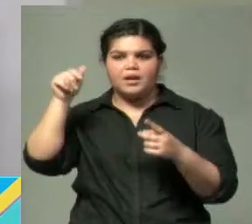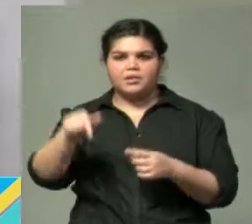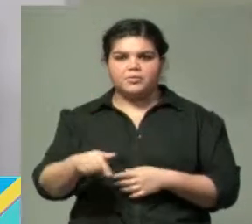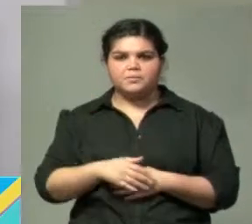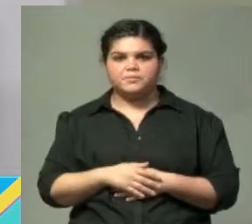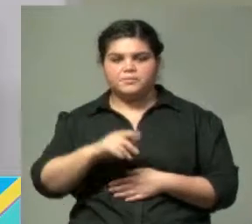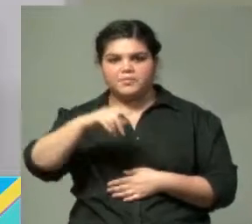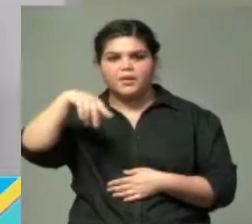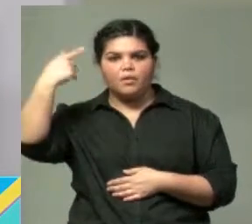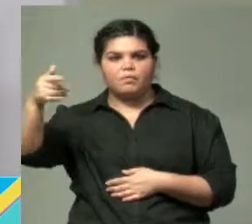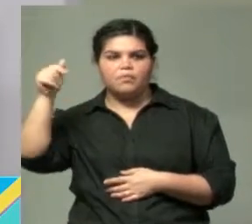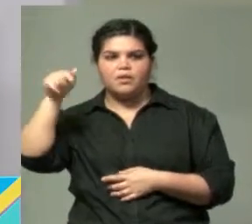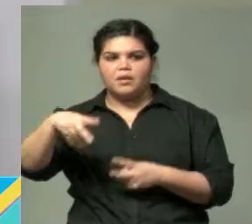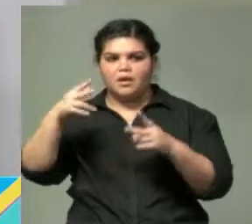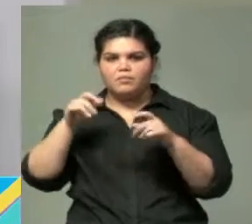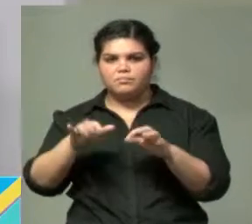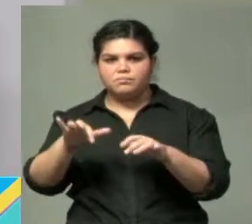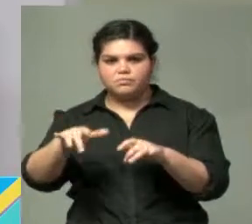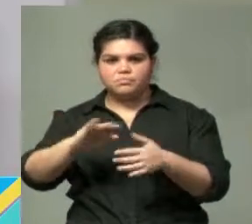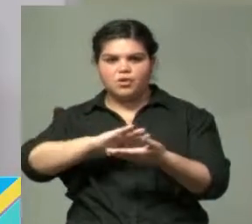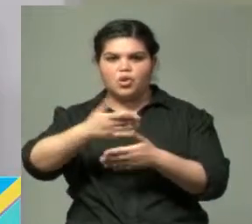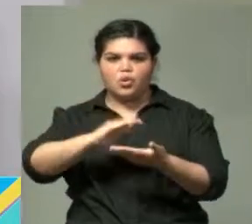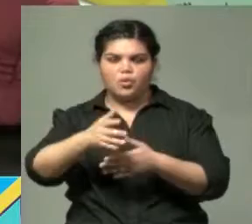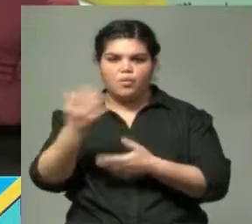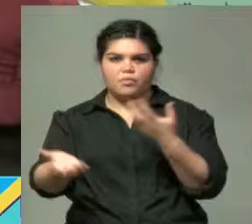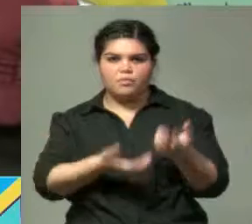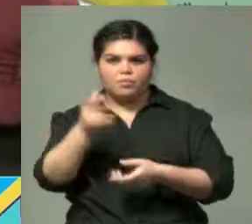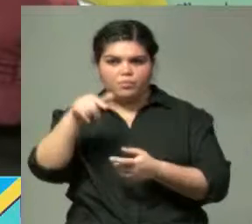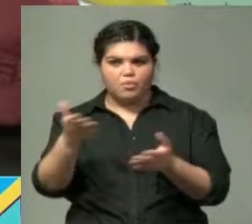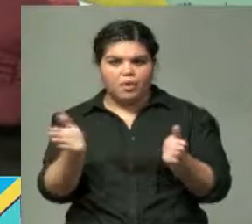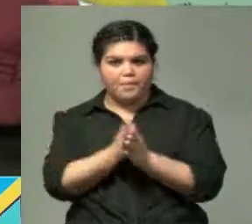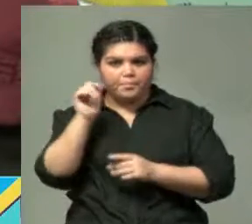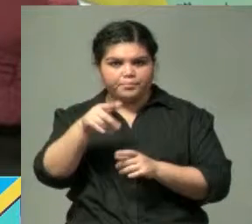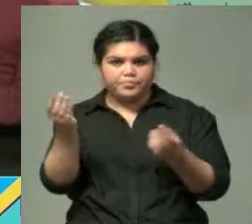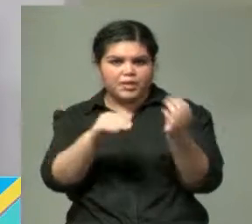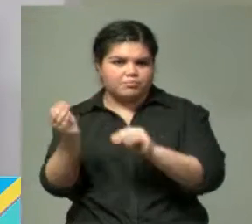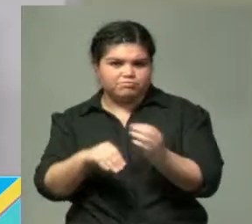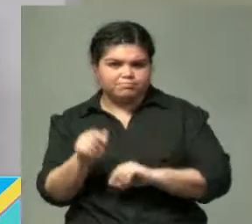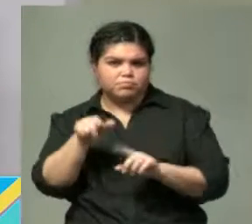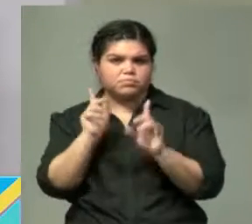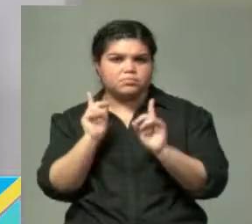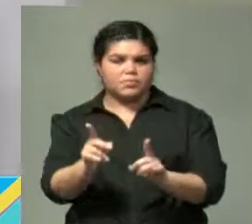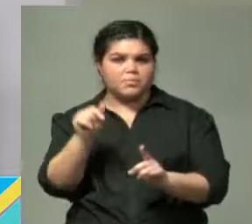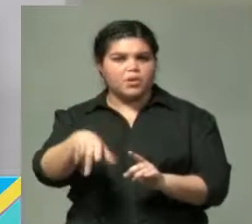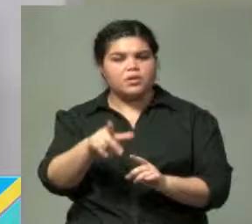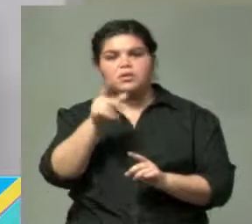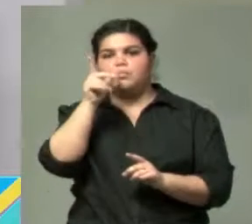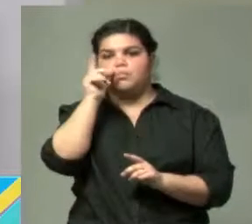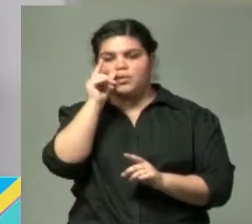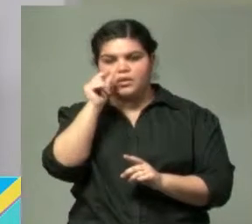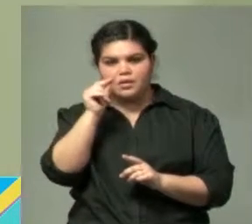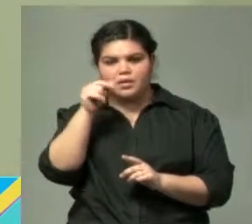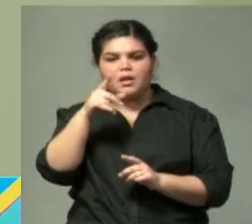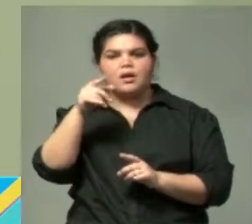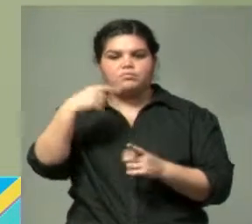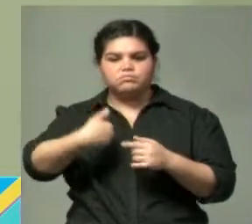ejemplo, notebook en el sur, que genera muchísima mano de obra. Este tipo de políticas de Estado, ¿ayudan al corto plazo